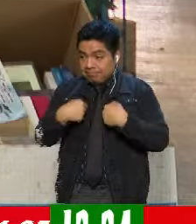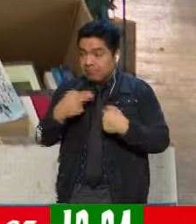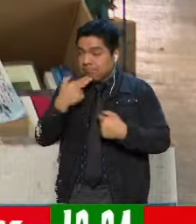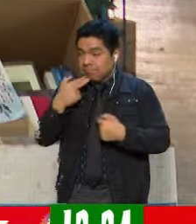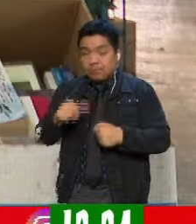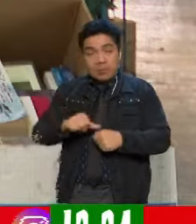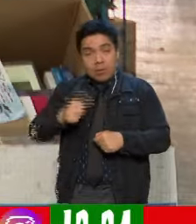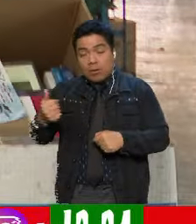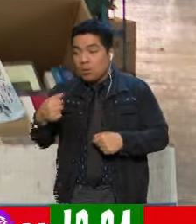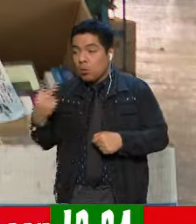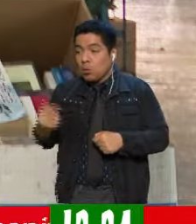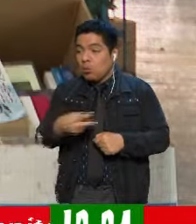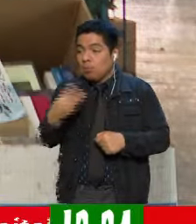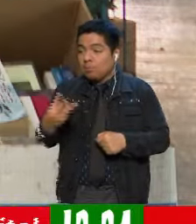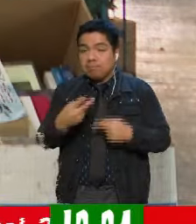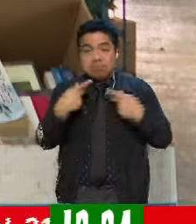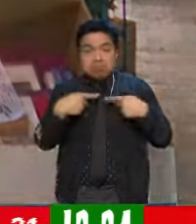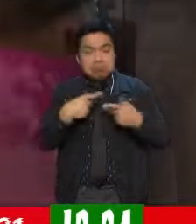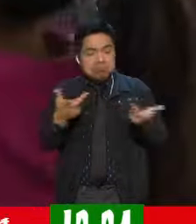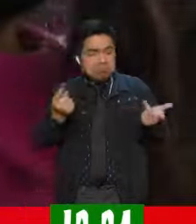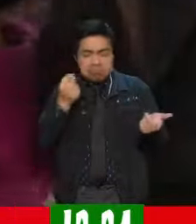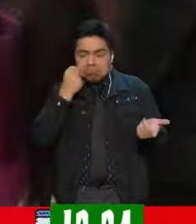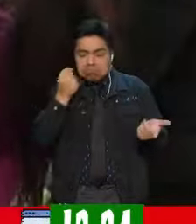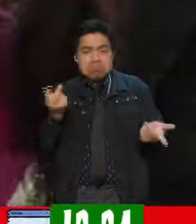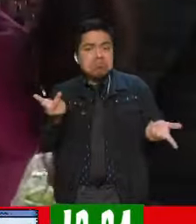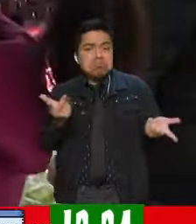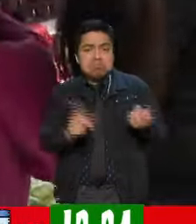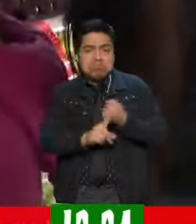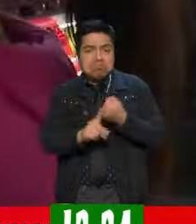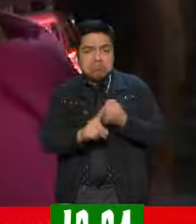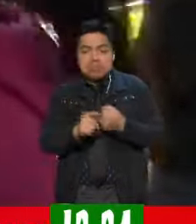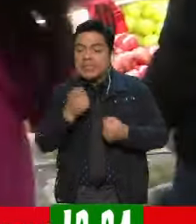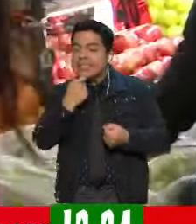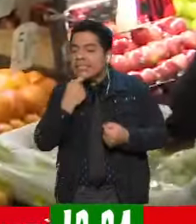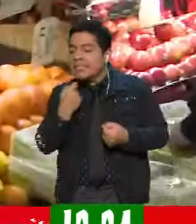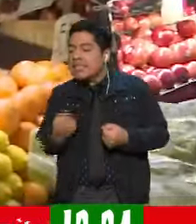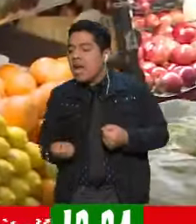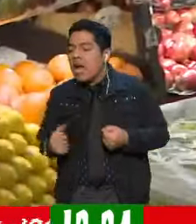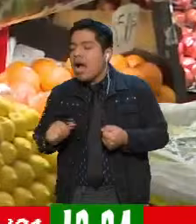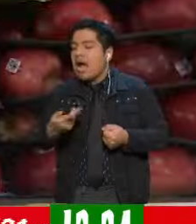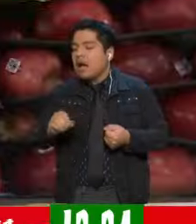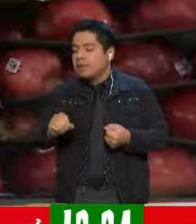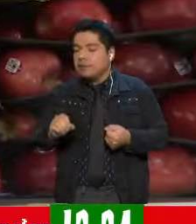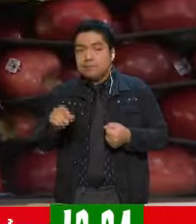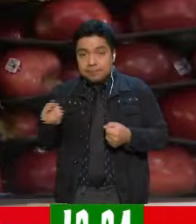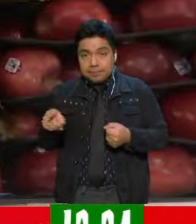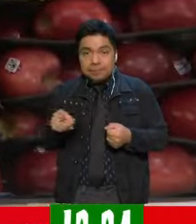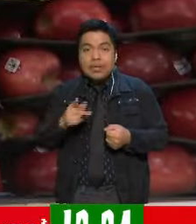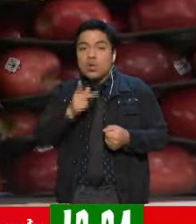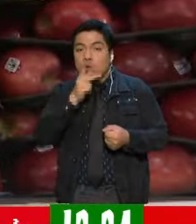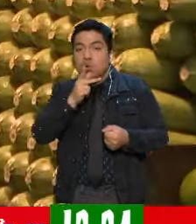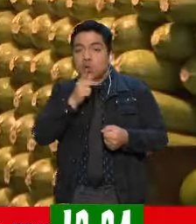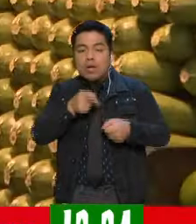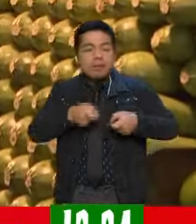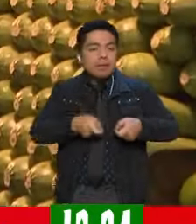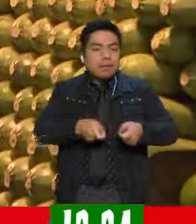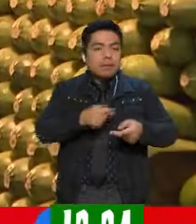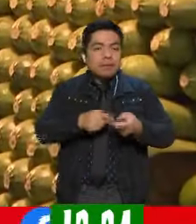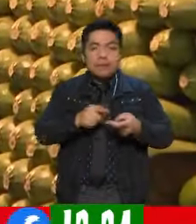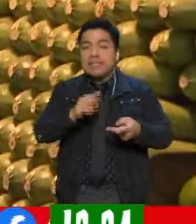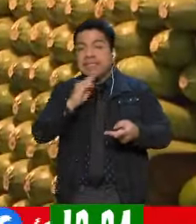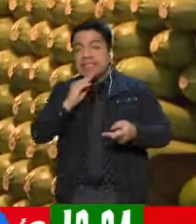laudes a otras dos tres personas no hay ningún problema criada desde su niñez en la Central de Abasto pues su padre fue diablero y su madre